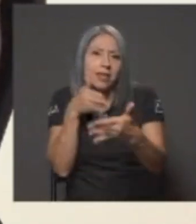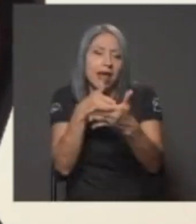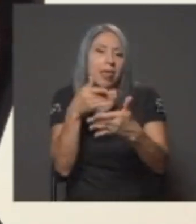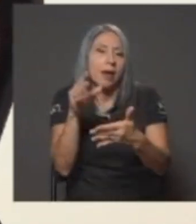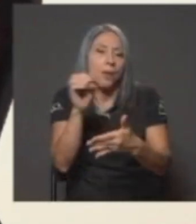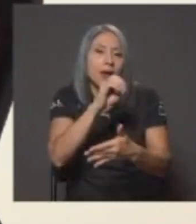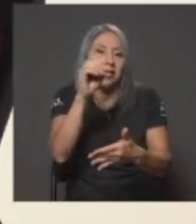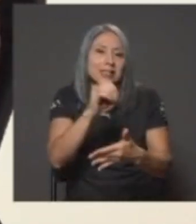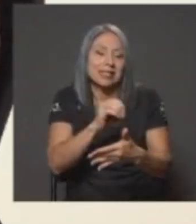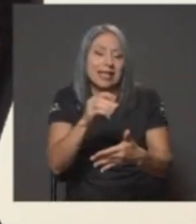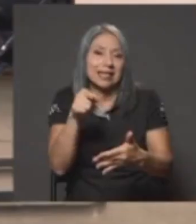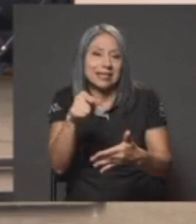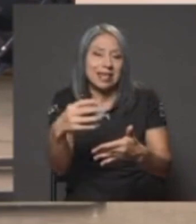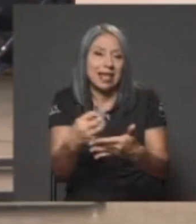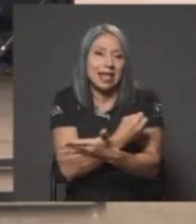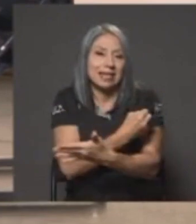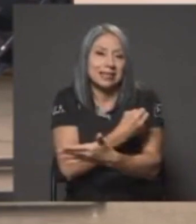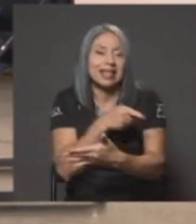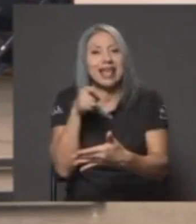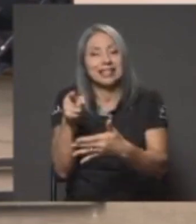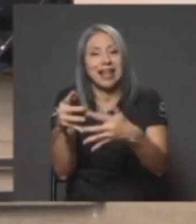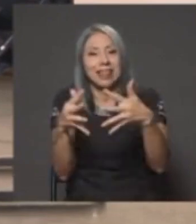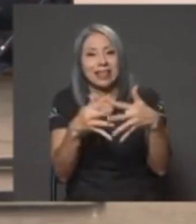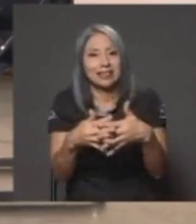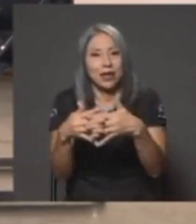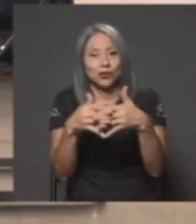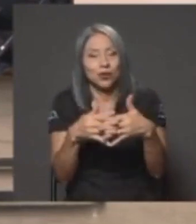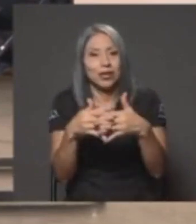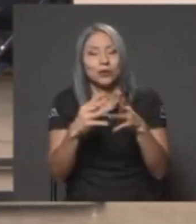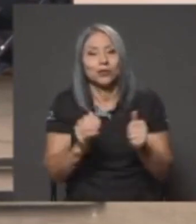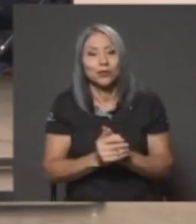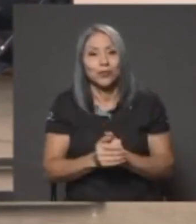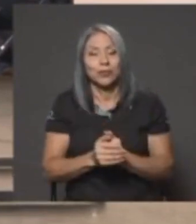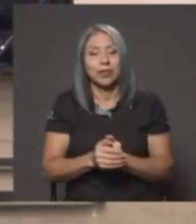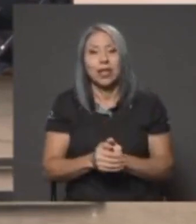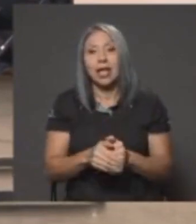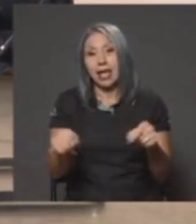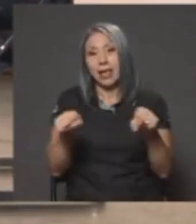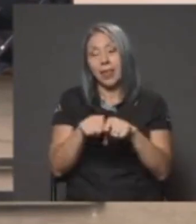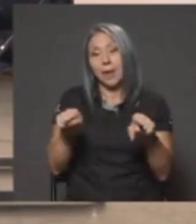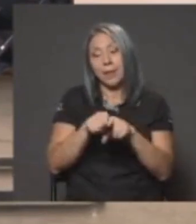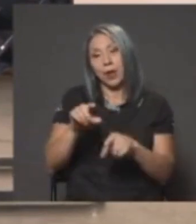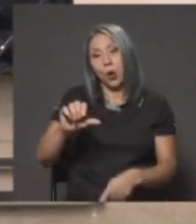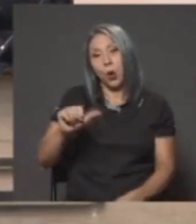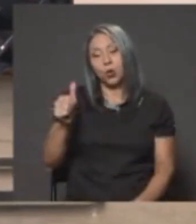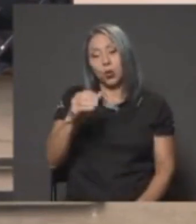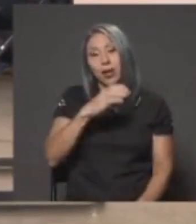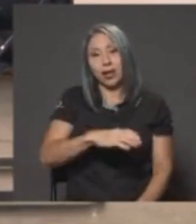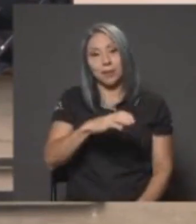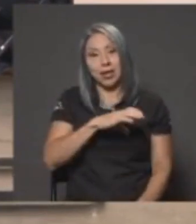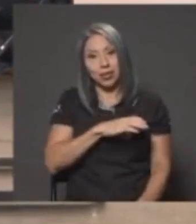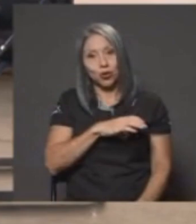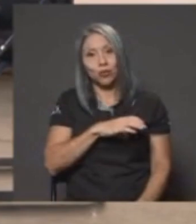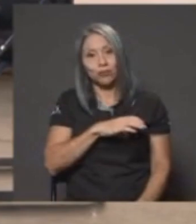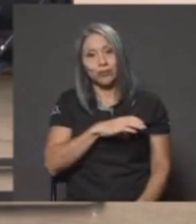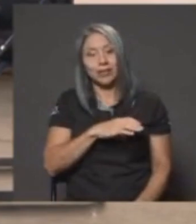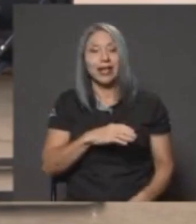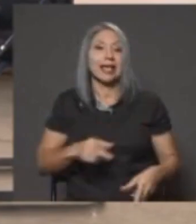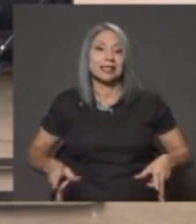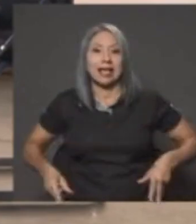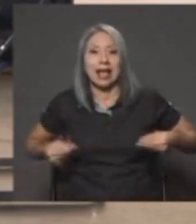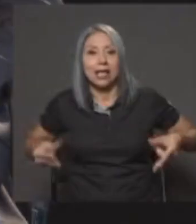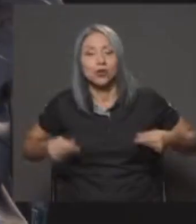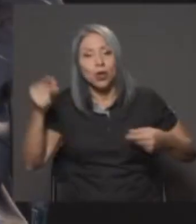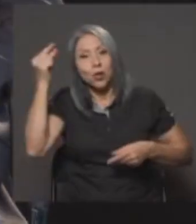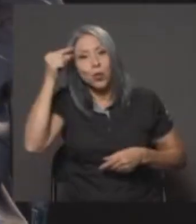de interés, es la de Estados Unidos, ¿verdad? Y el otro elemento es el gasto del